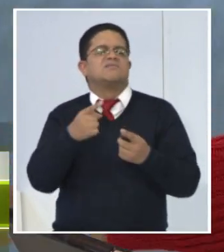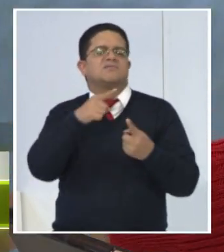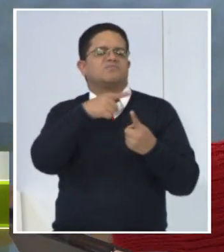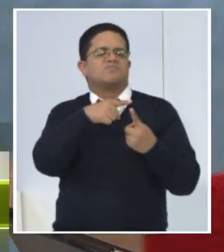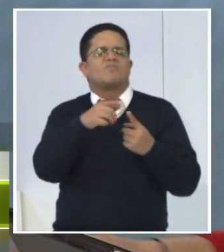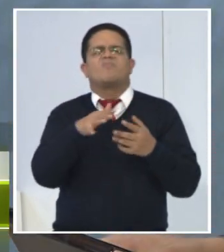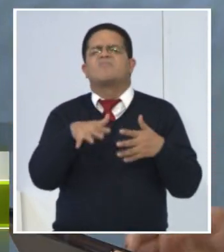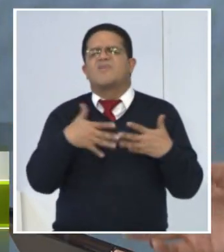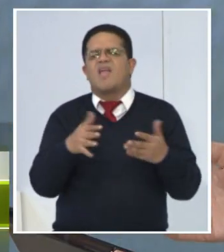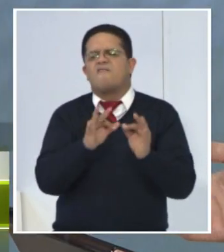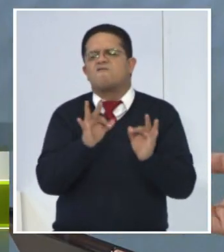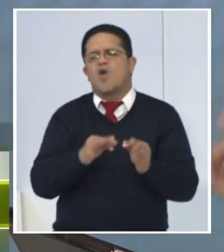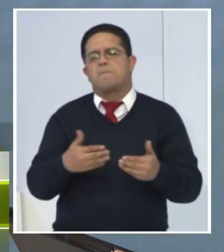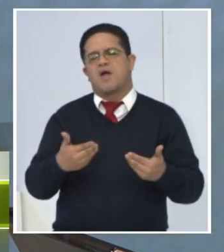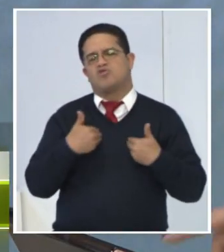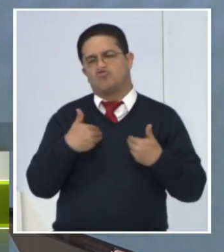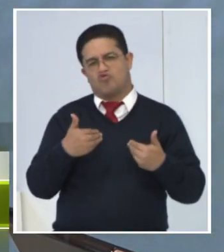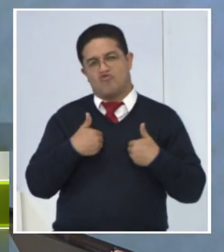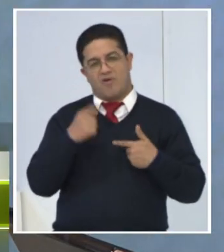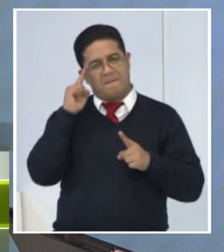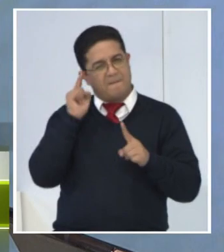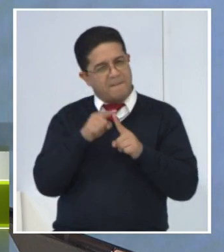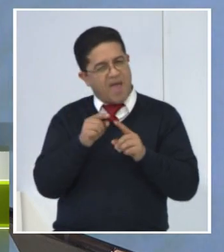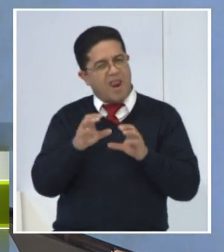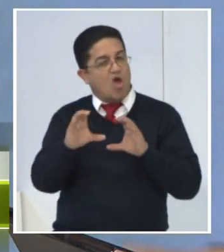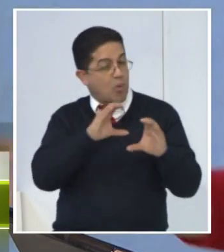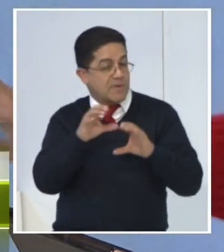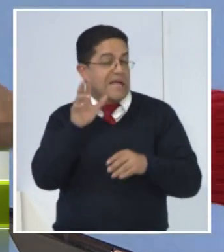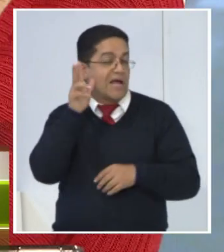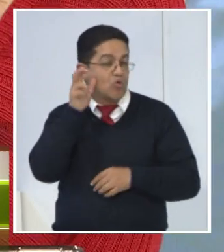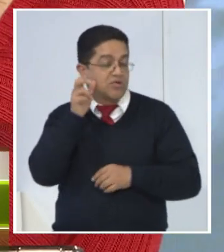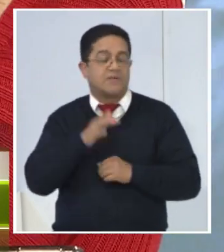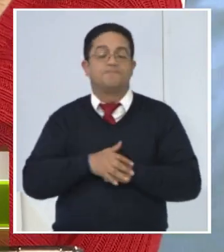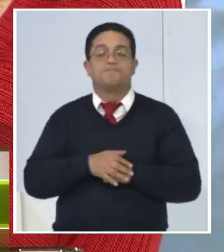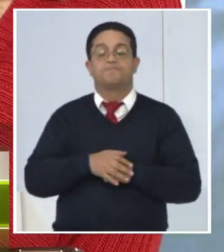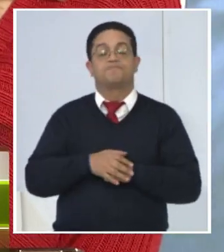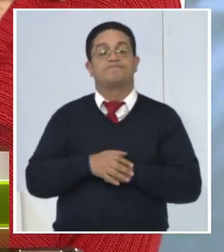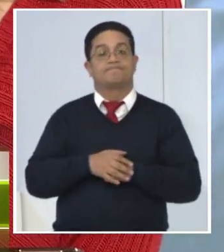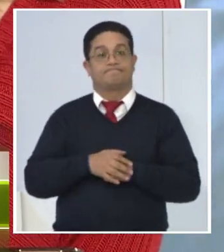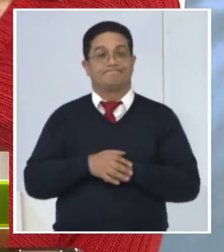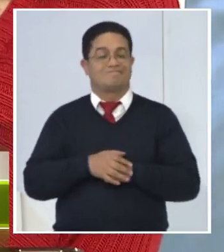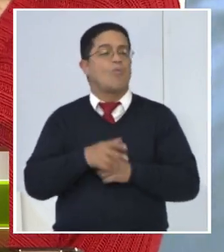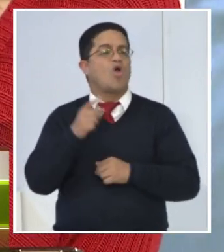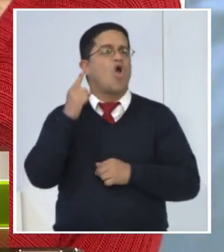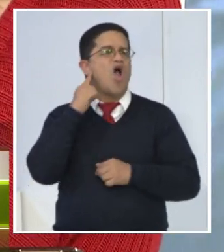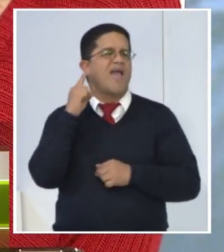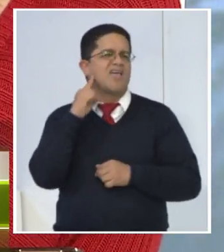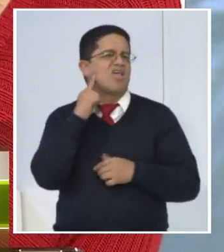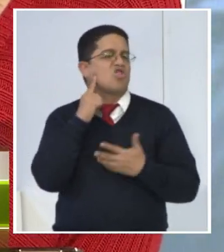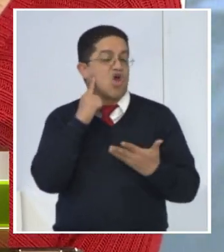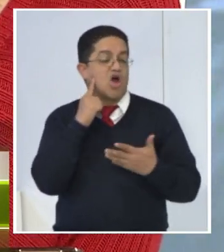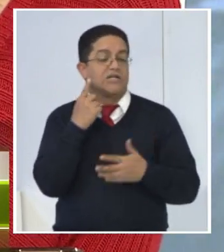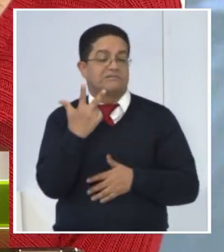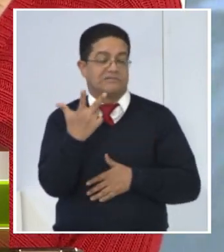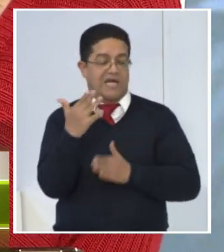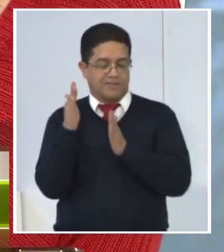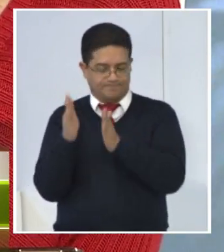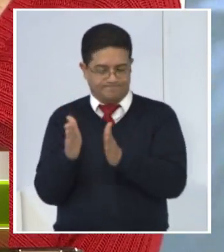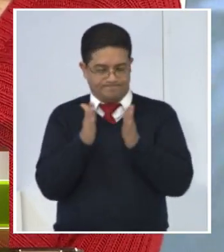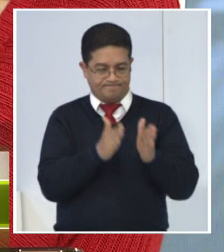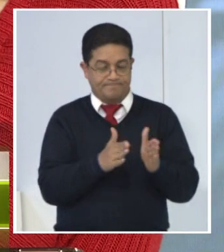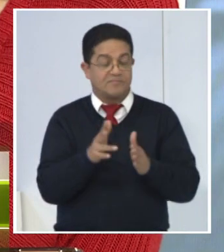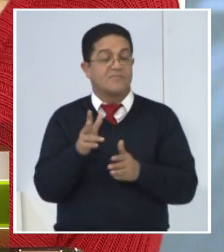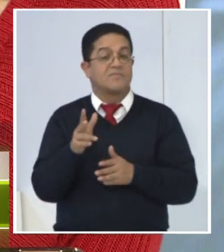para podernos comunicar o incluso escuchar. Claro, mira, el oído se divide anatómicamente en tres segmentos, que es el